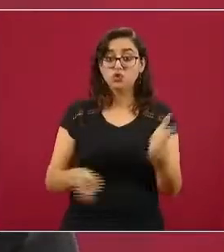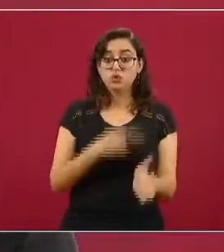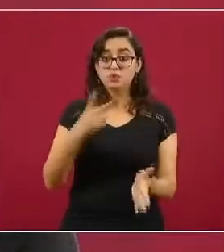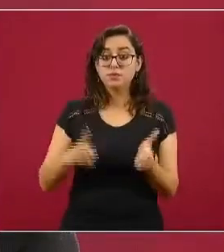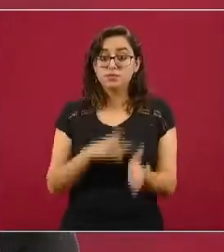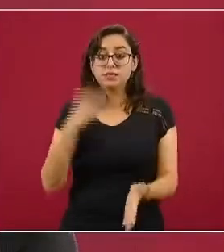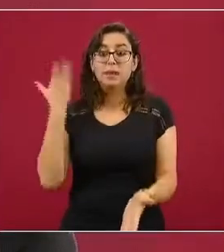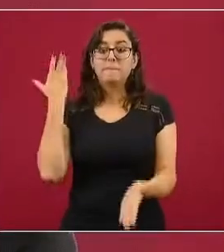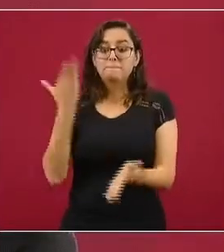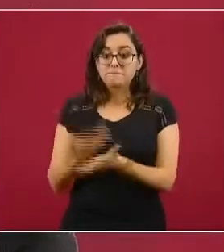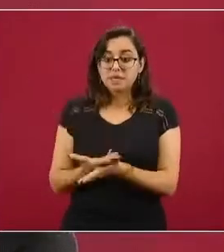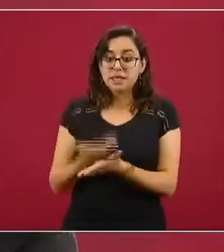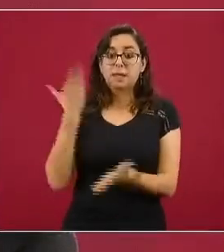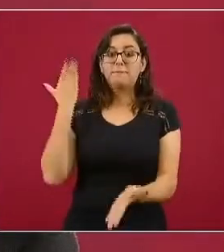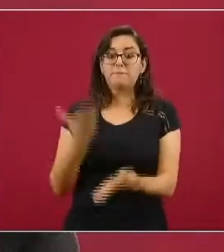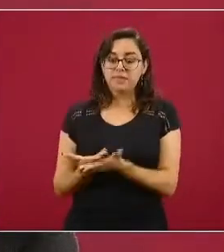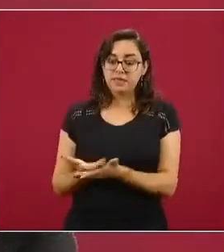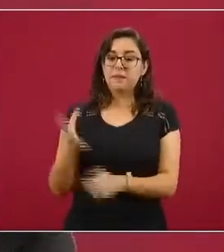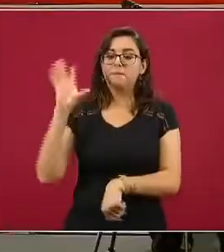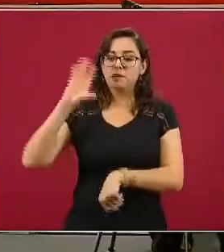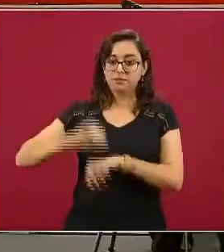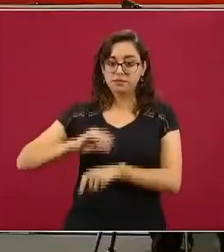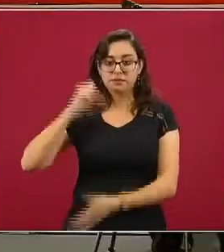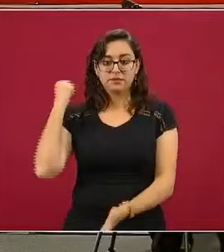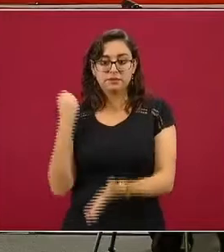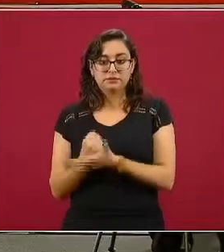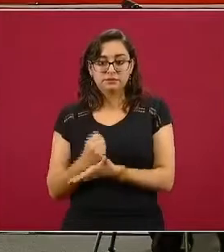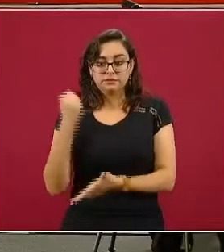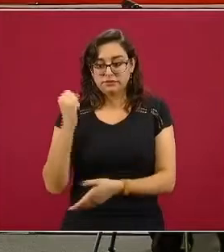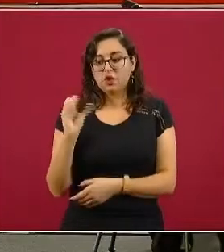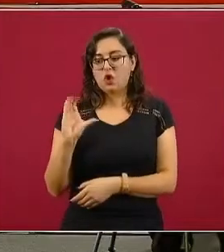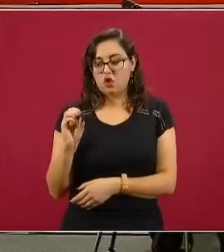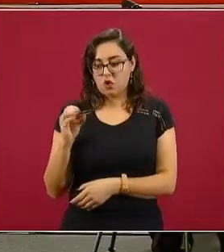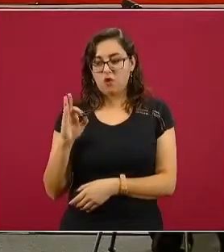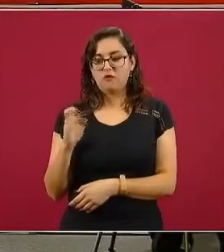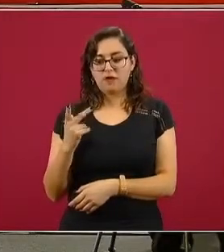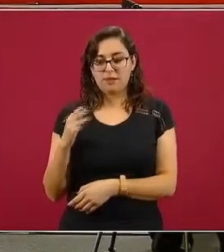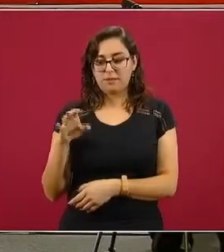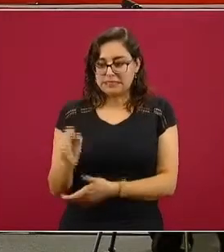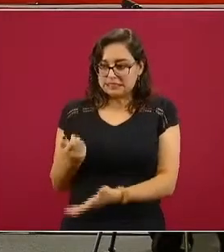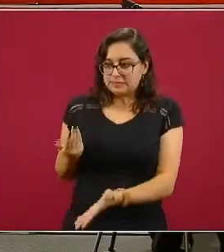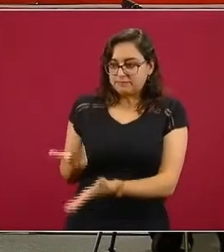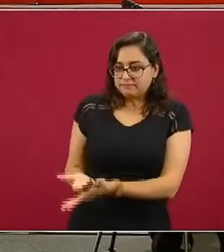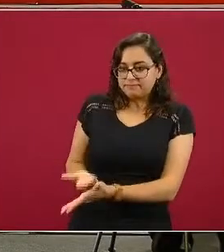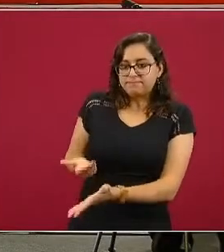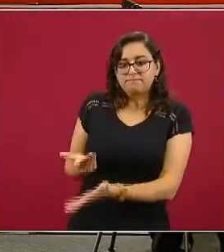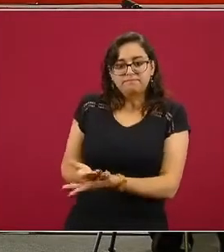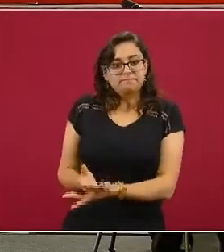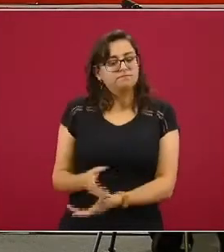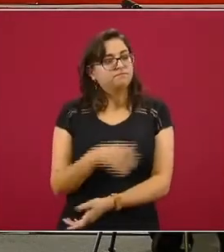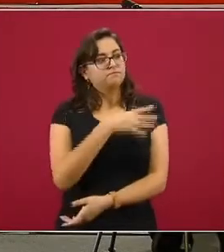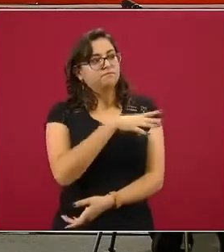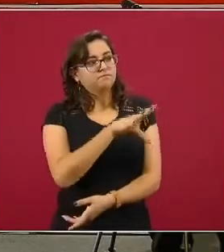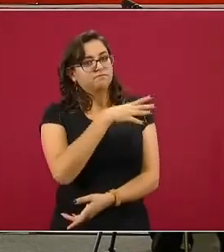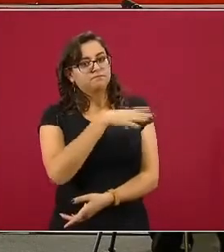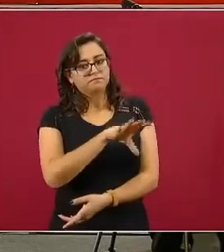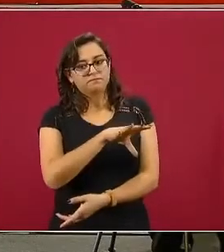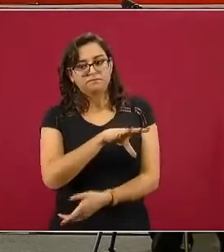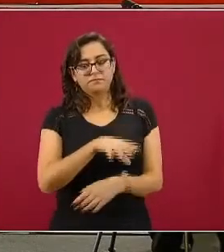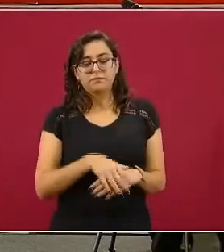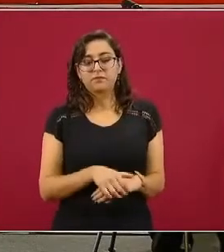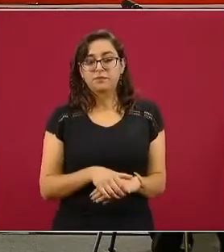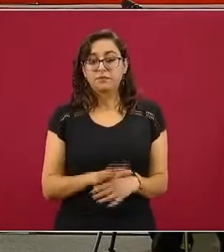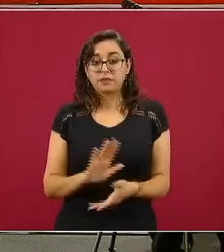una solicitud de autorización sanitaria a COFEPRIS y se ha rechazado, no